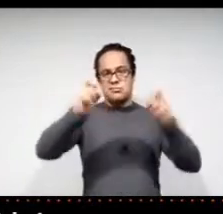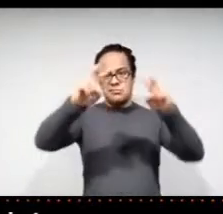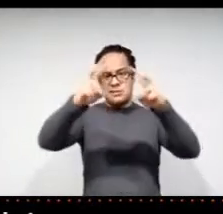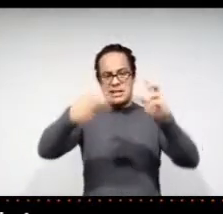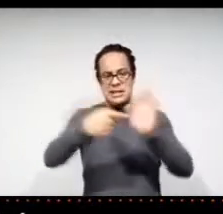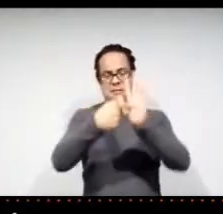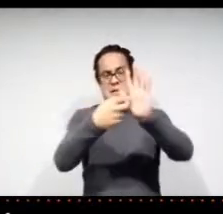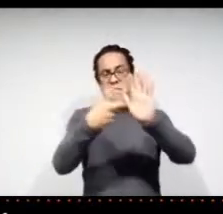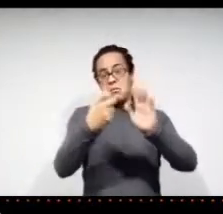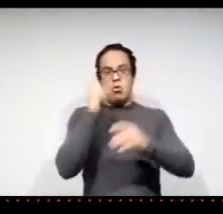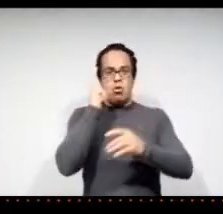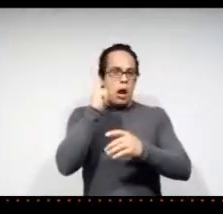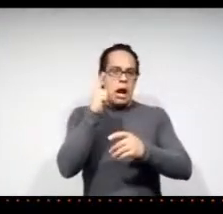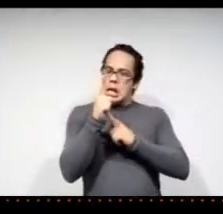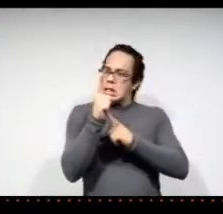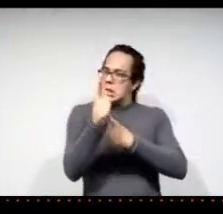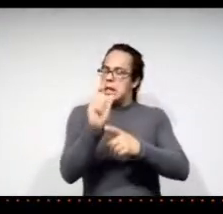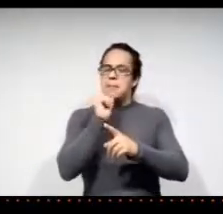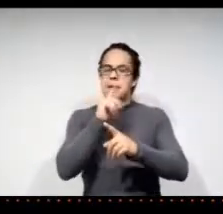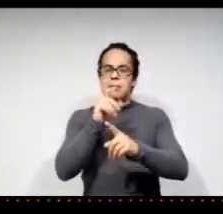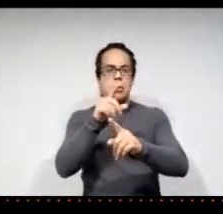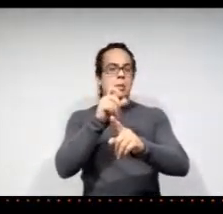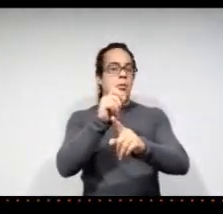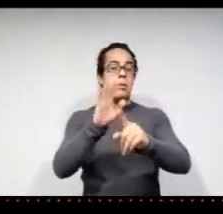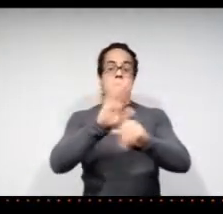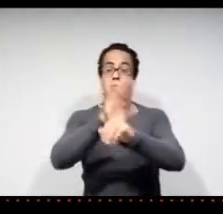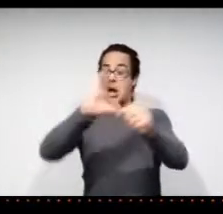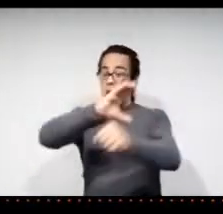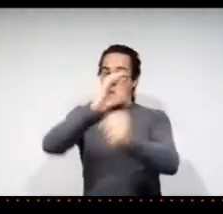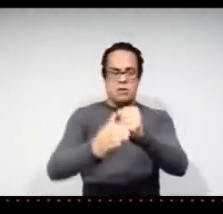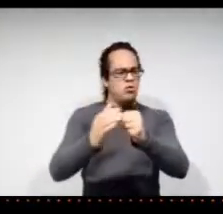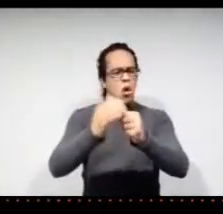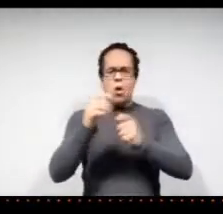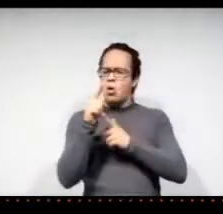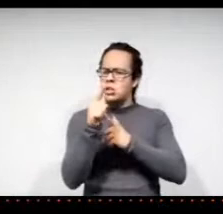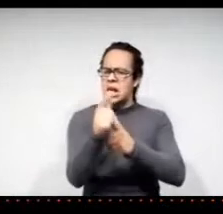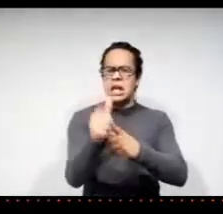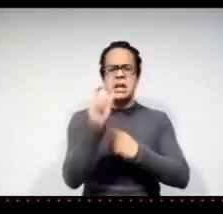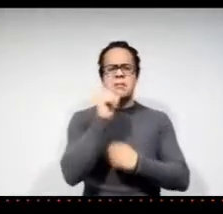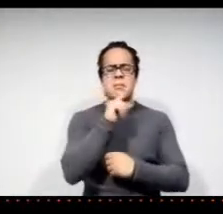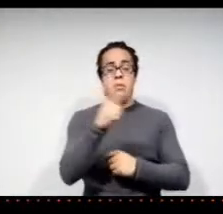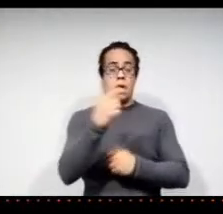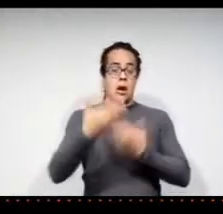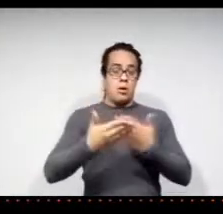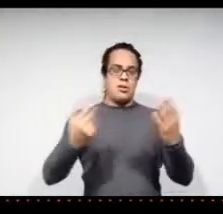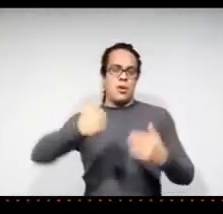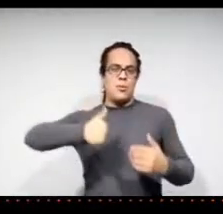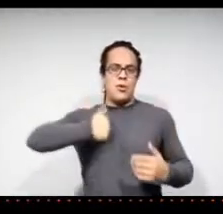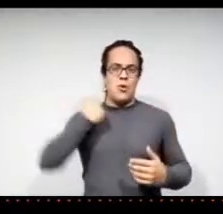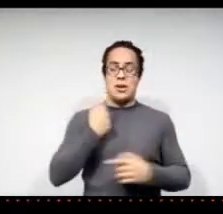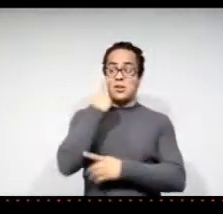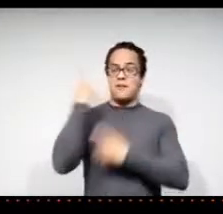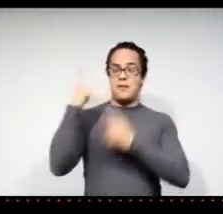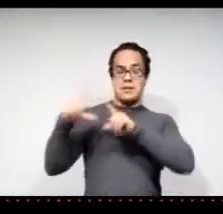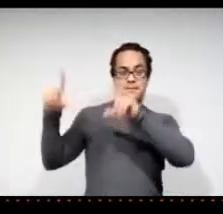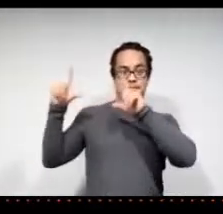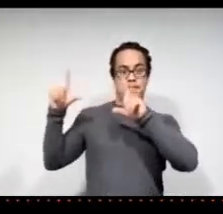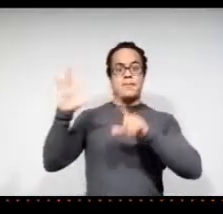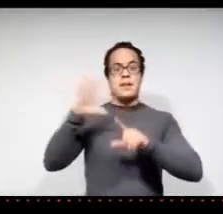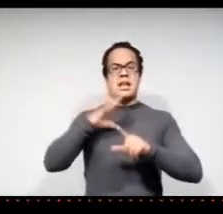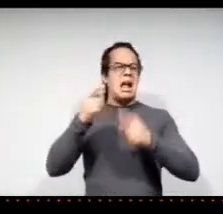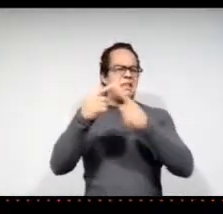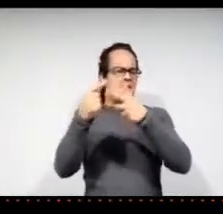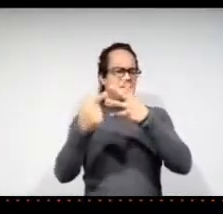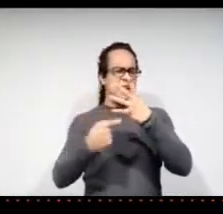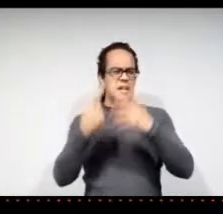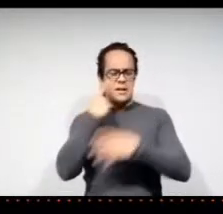esperaría que siguiera ocurriendo. Quiero aprovechar de nuevo para compartir aquí en pantalla algunos recursos que pueden ser de